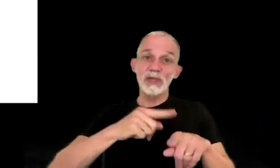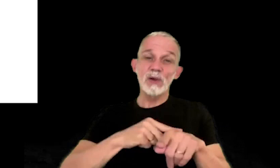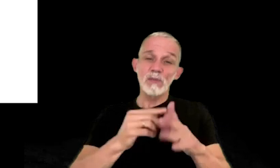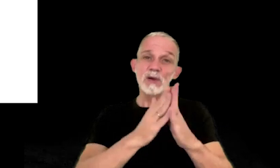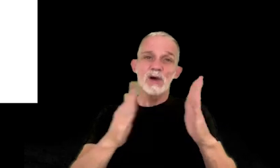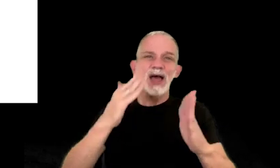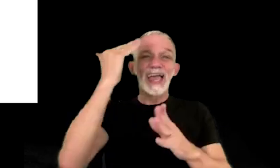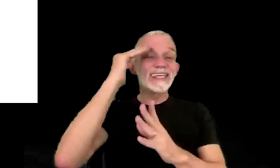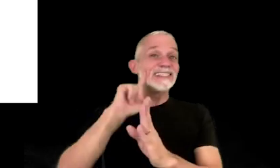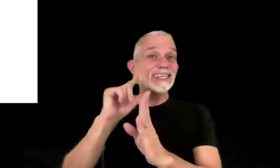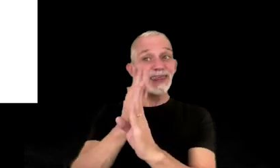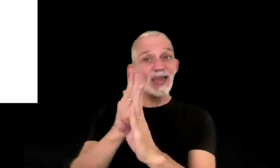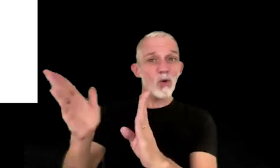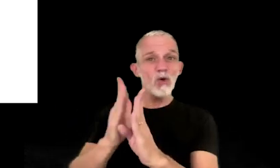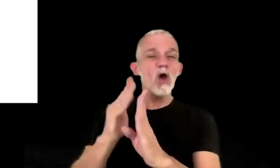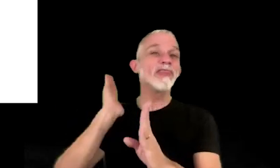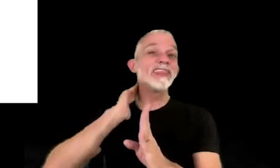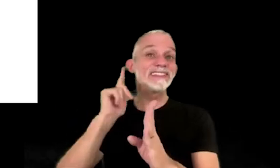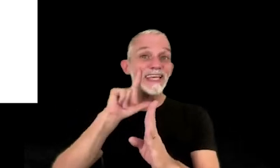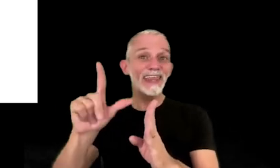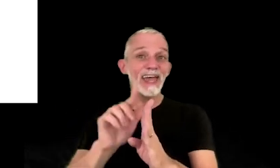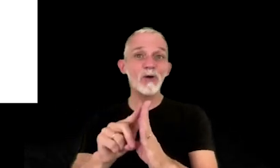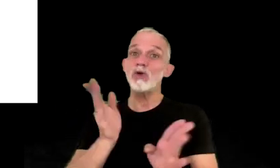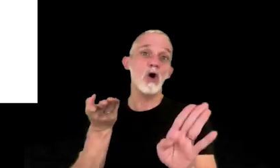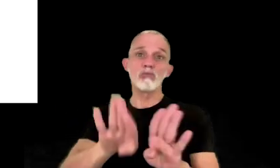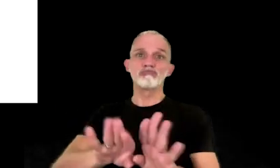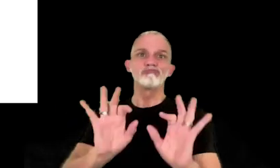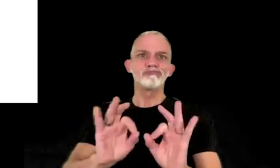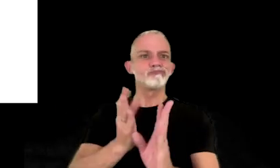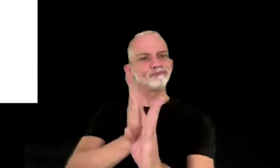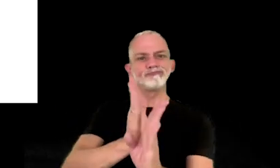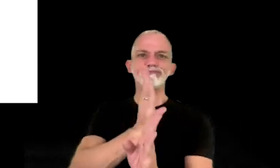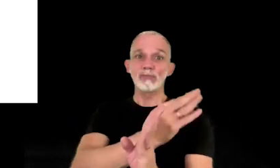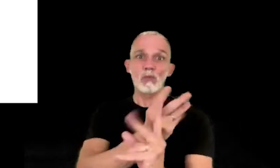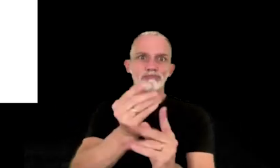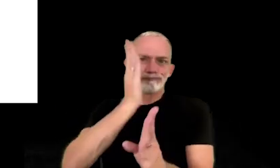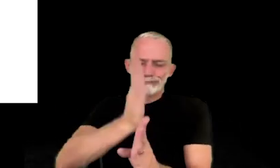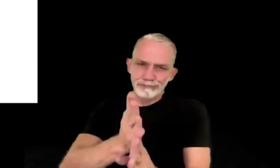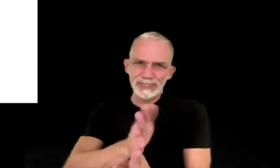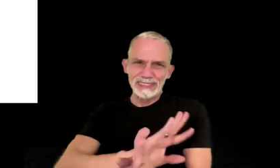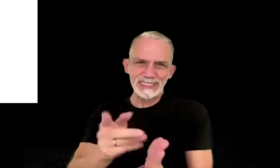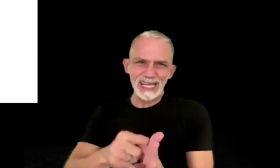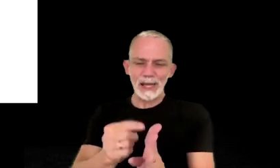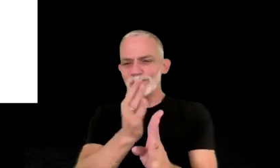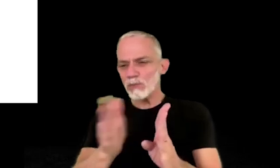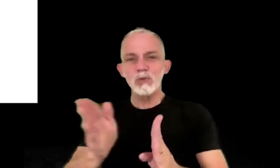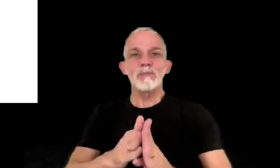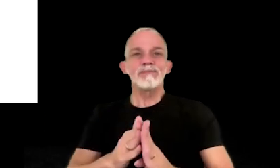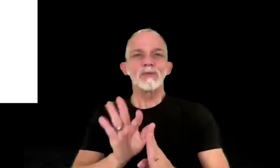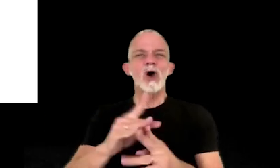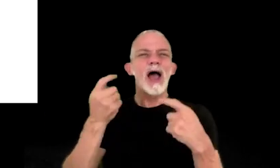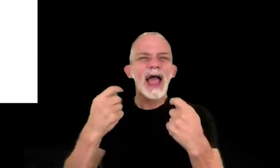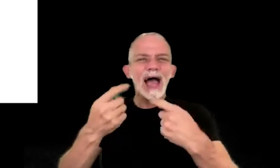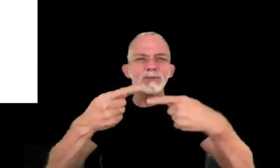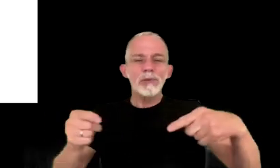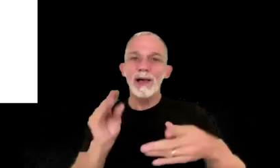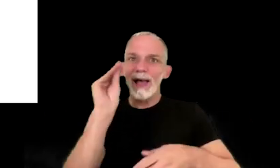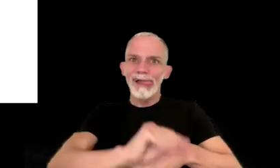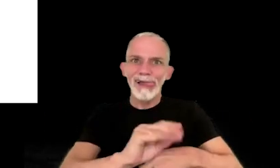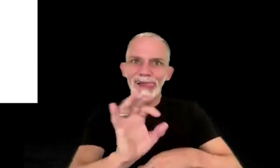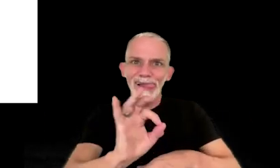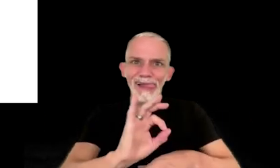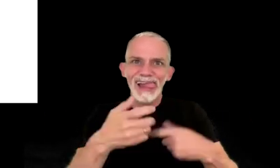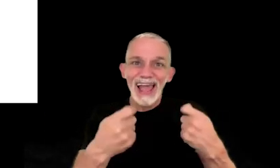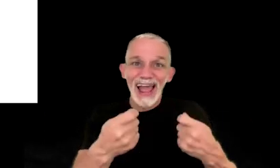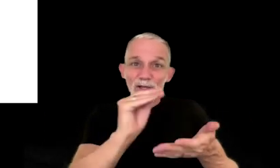15, el día 16 se cerró el 572 y toda erogación que no hayan